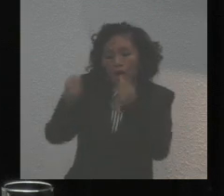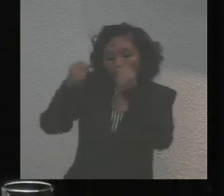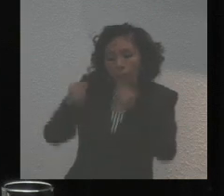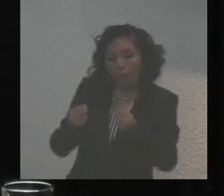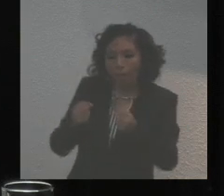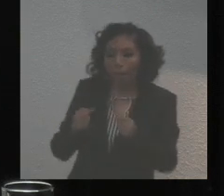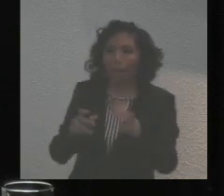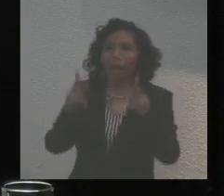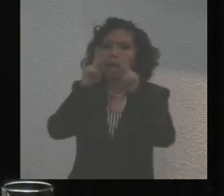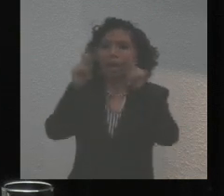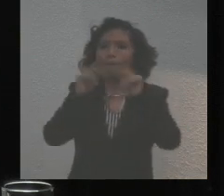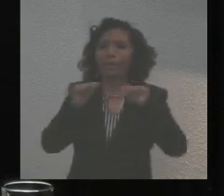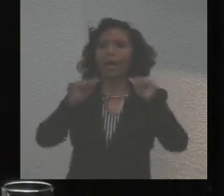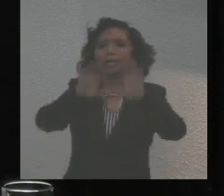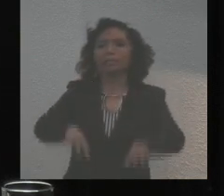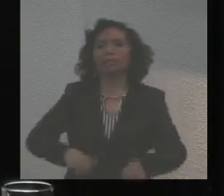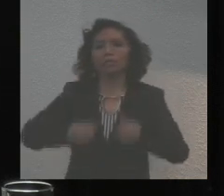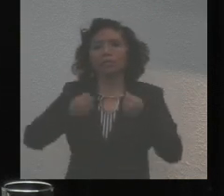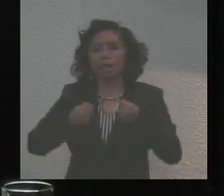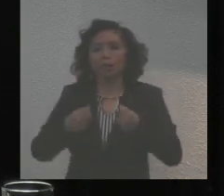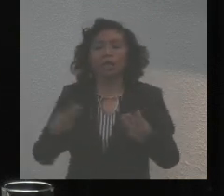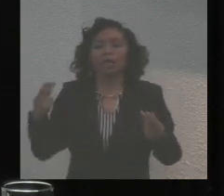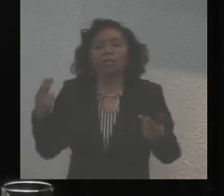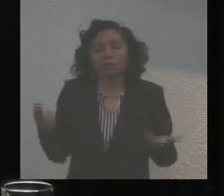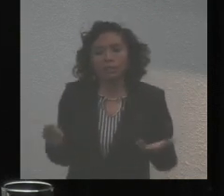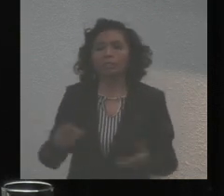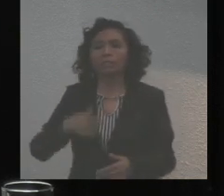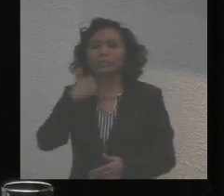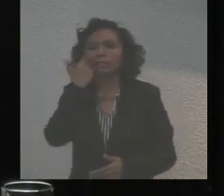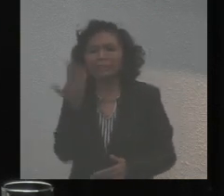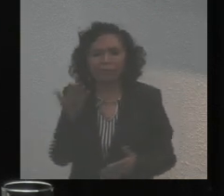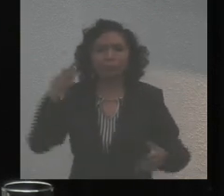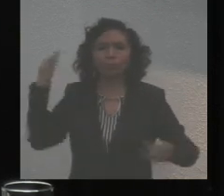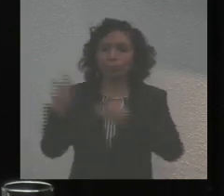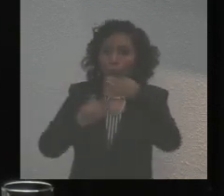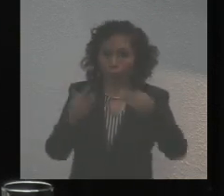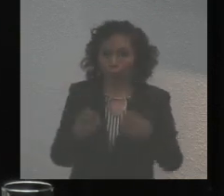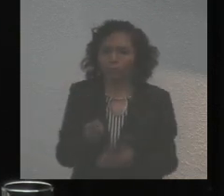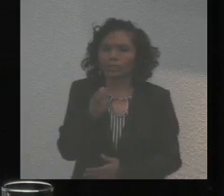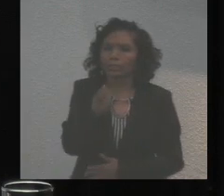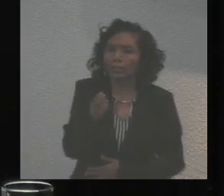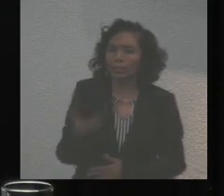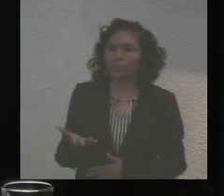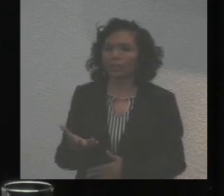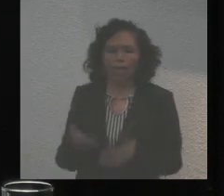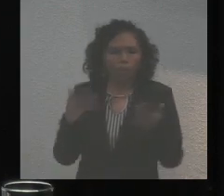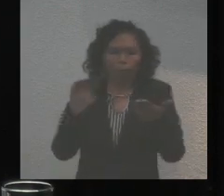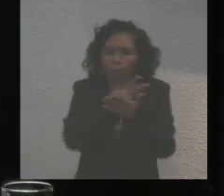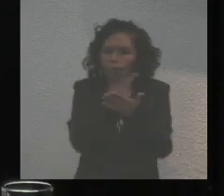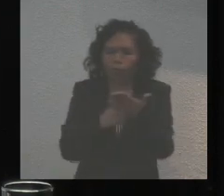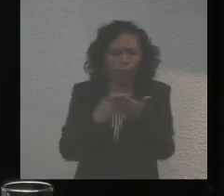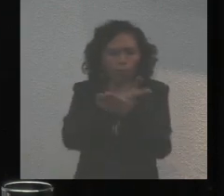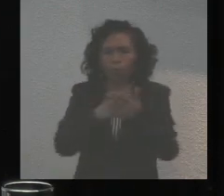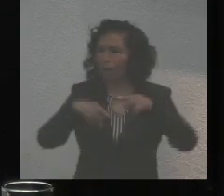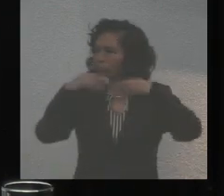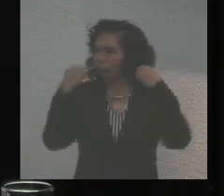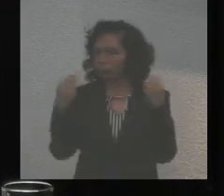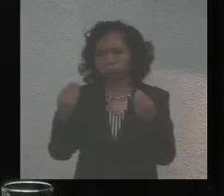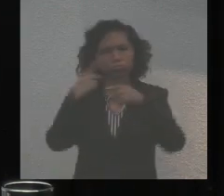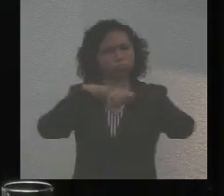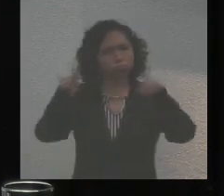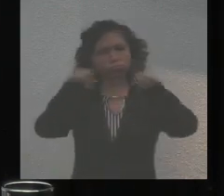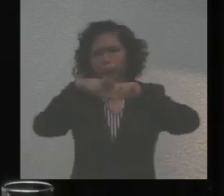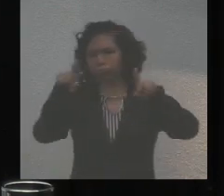paz que tanto nos merecemos las y los quintanarroenses. Se trata de decenas de programas y proyectos de índole social que